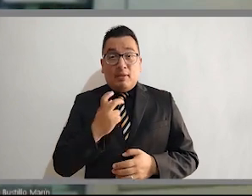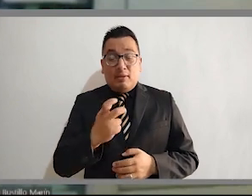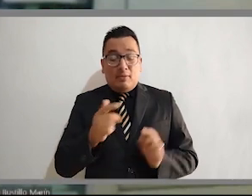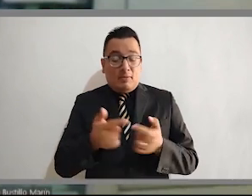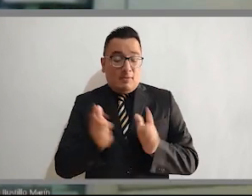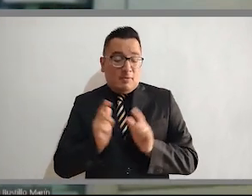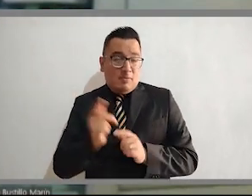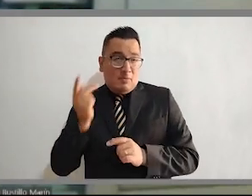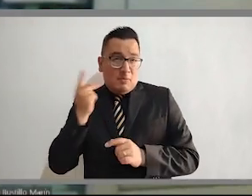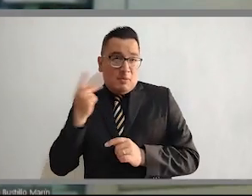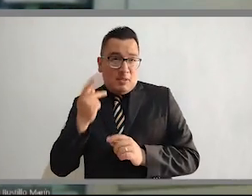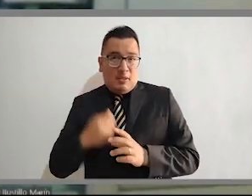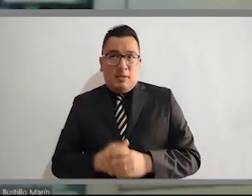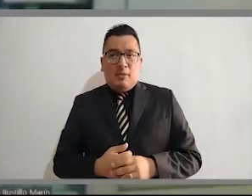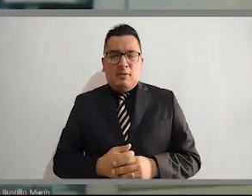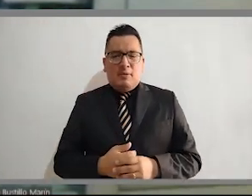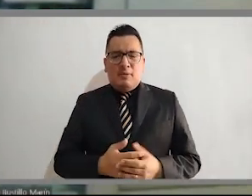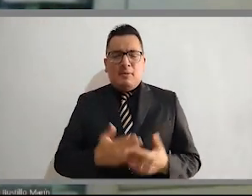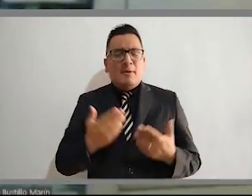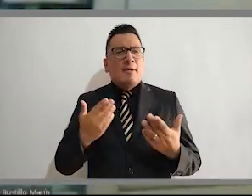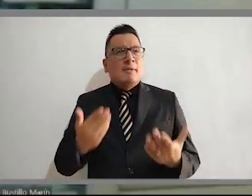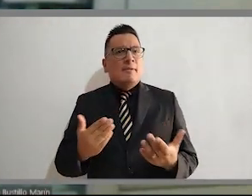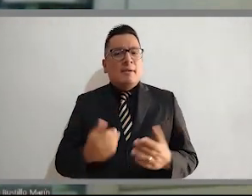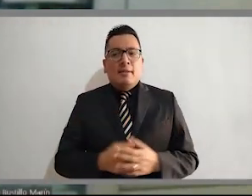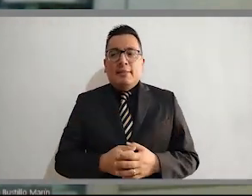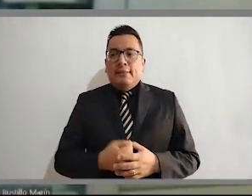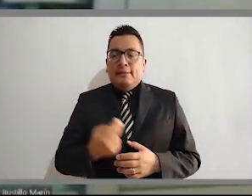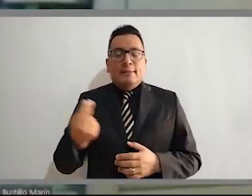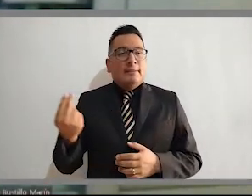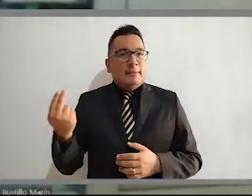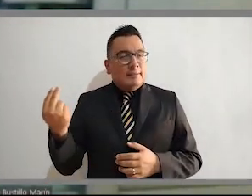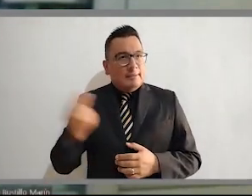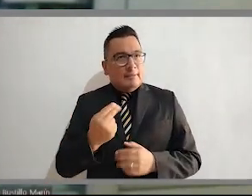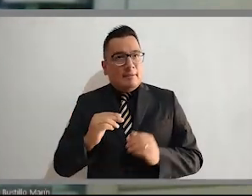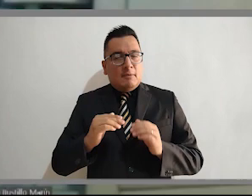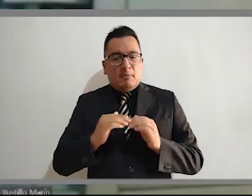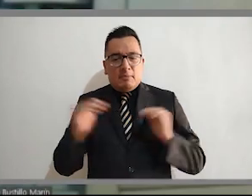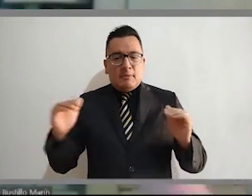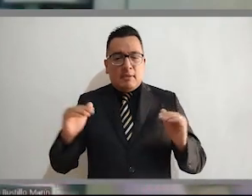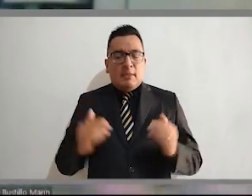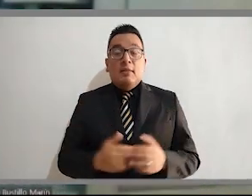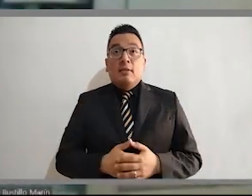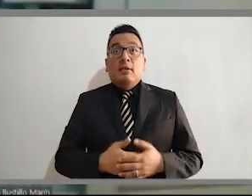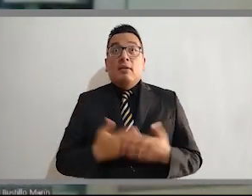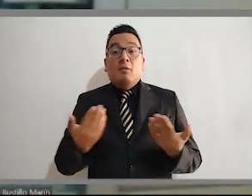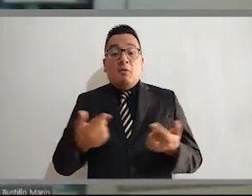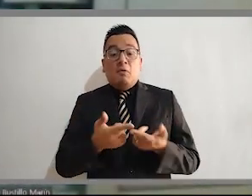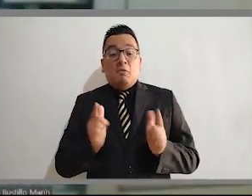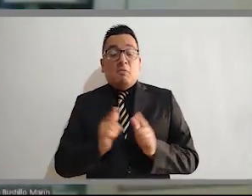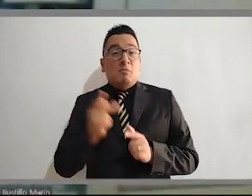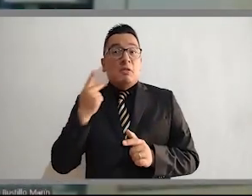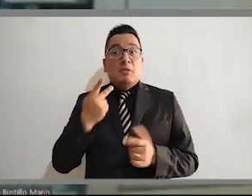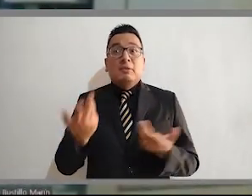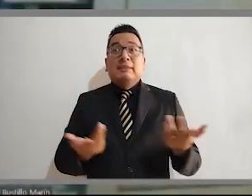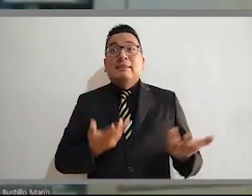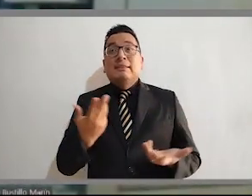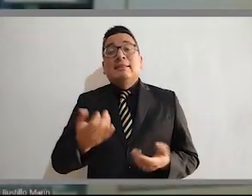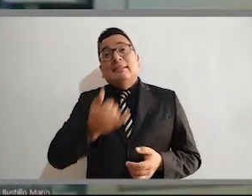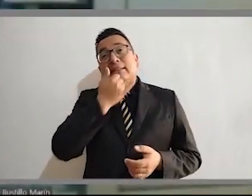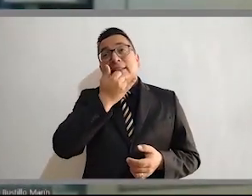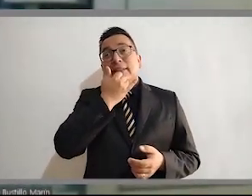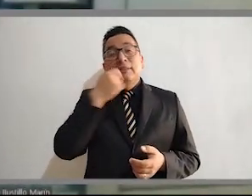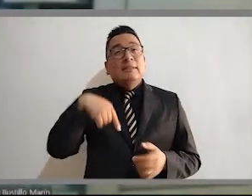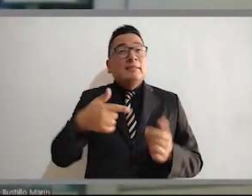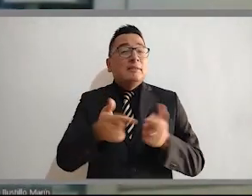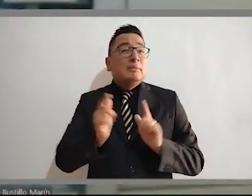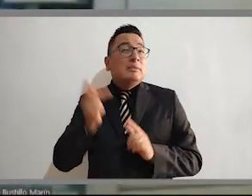los partidos políticos, al tener la obligación de la paridad, ¿qué hicieron? Híjole, fíjense que no tenemos